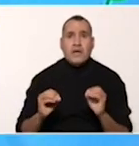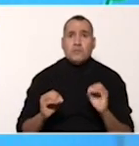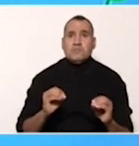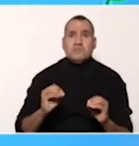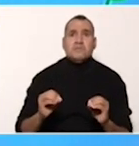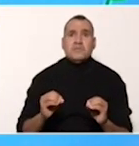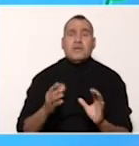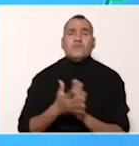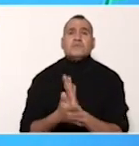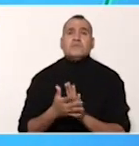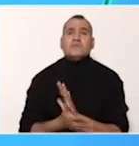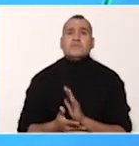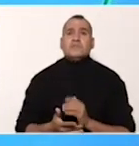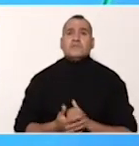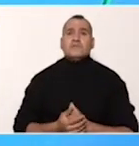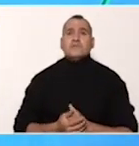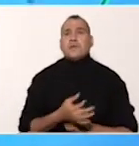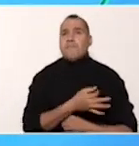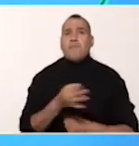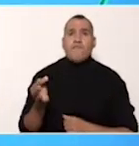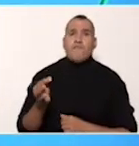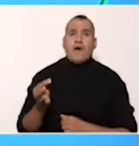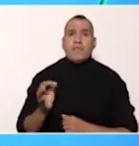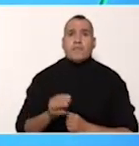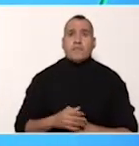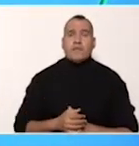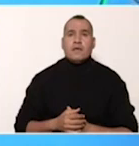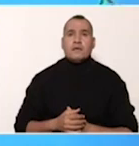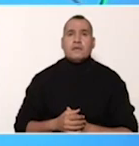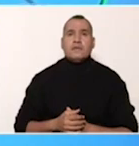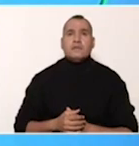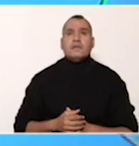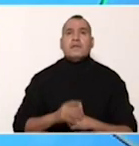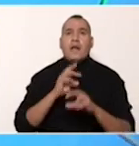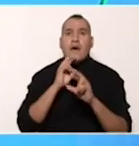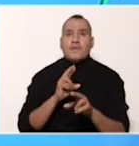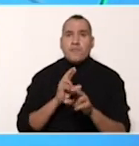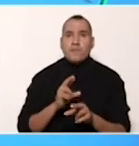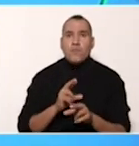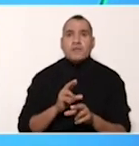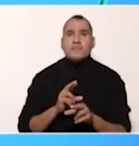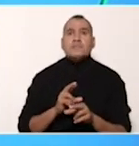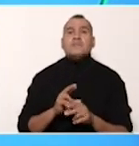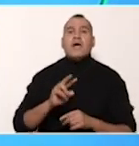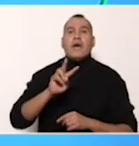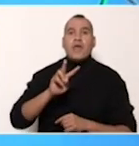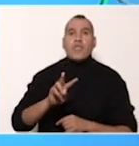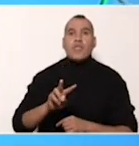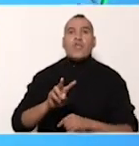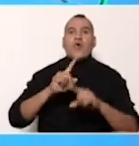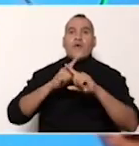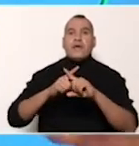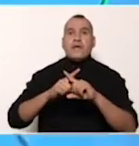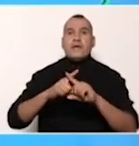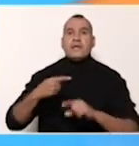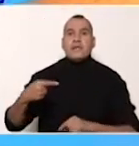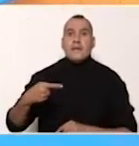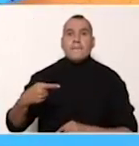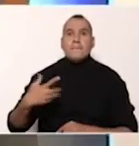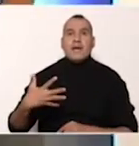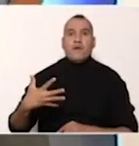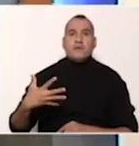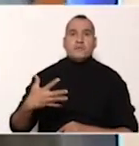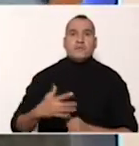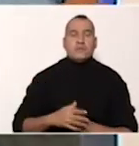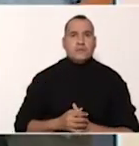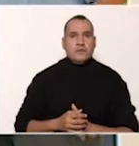0, la división es exacta. El cociente sería 2x menos 5. Quiere decir que